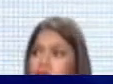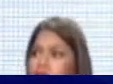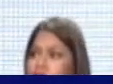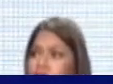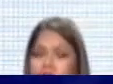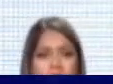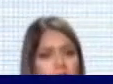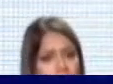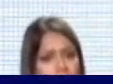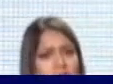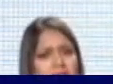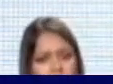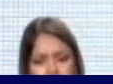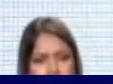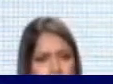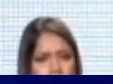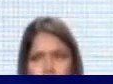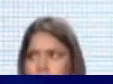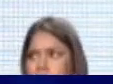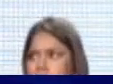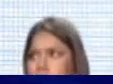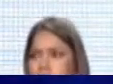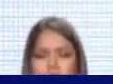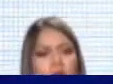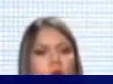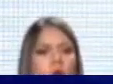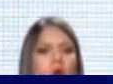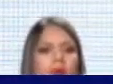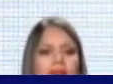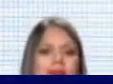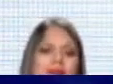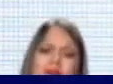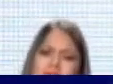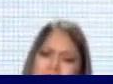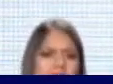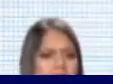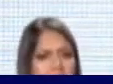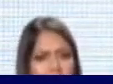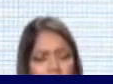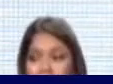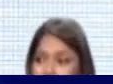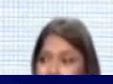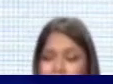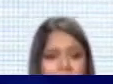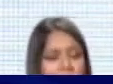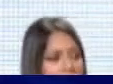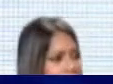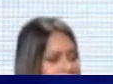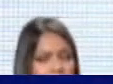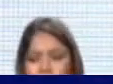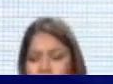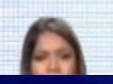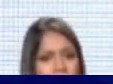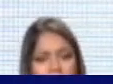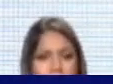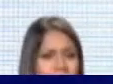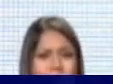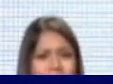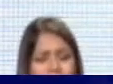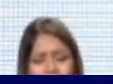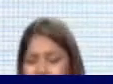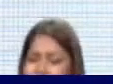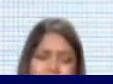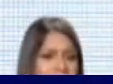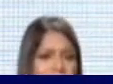al exportador, al comerciante y al ciudadano común que ya no puede con este nivel de violencia e